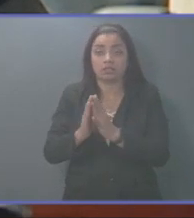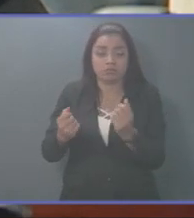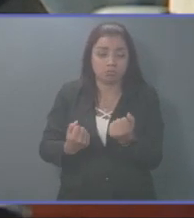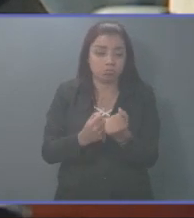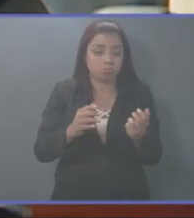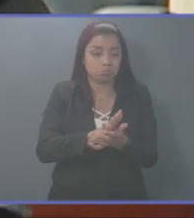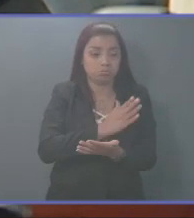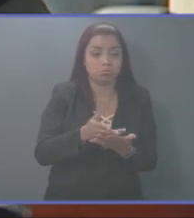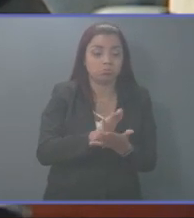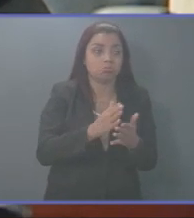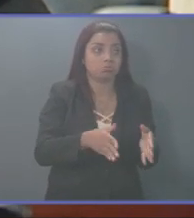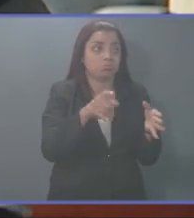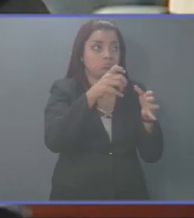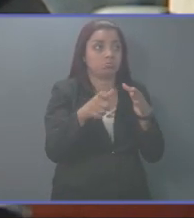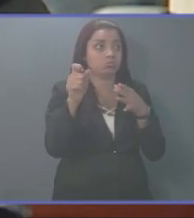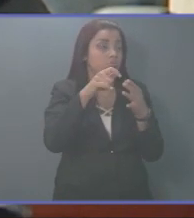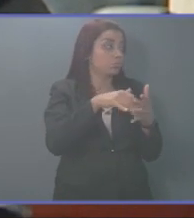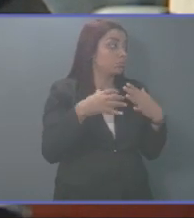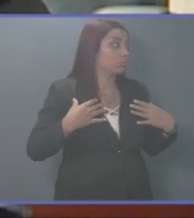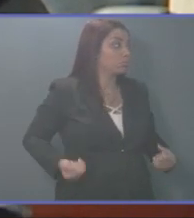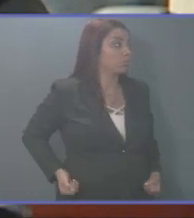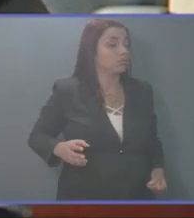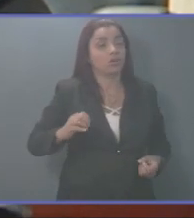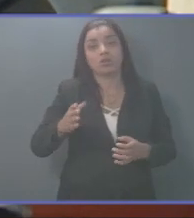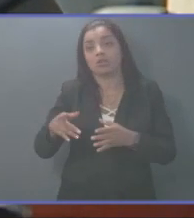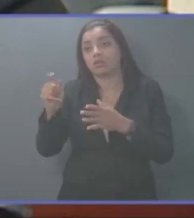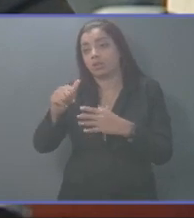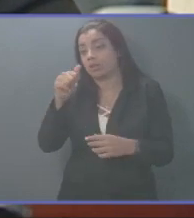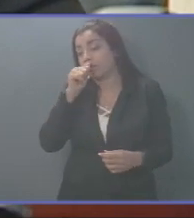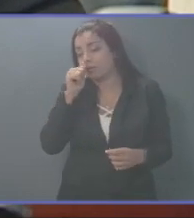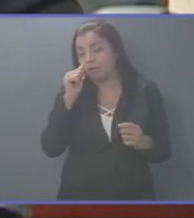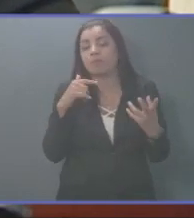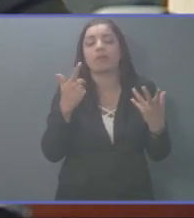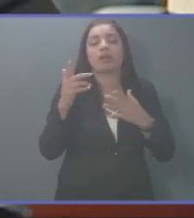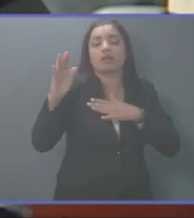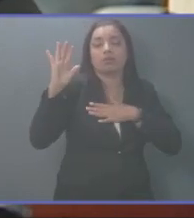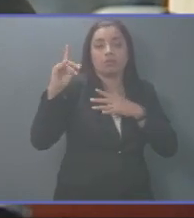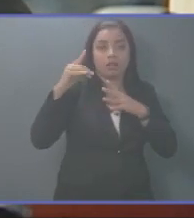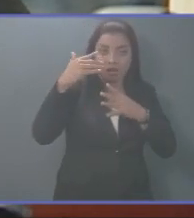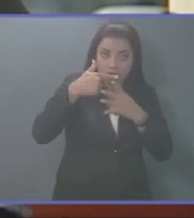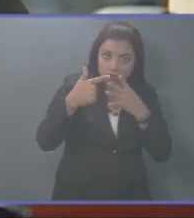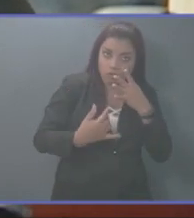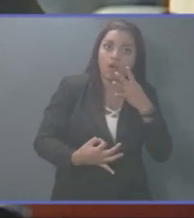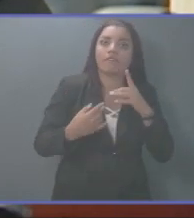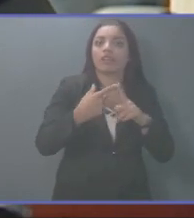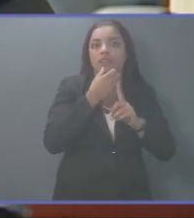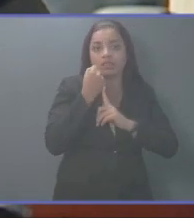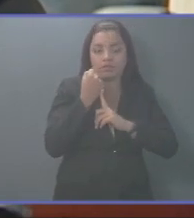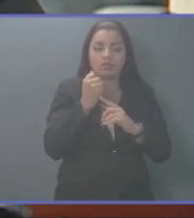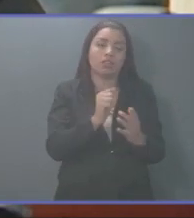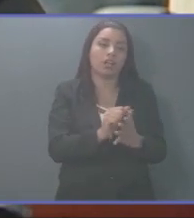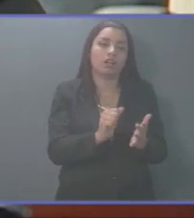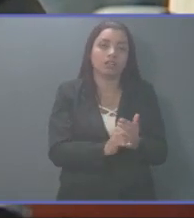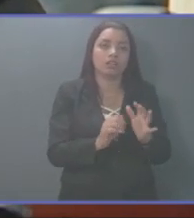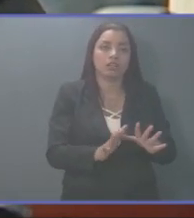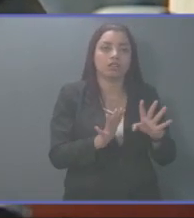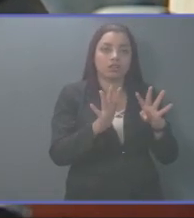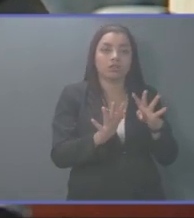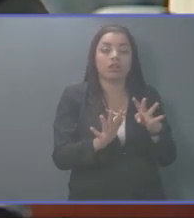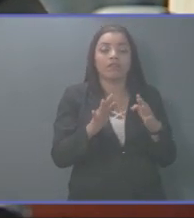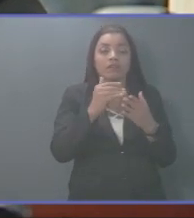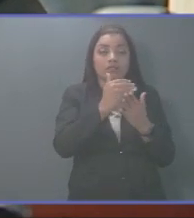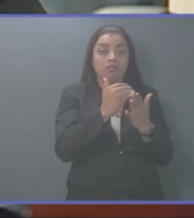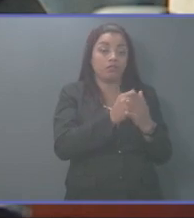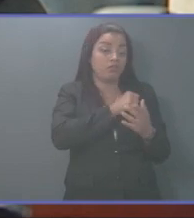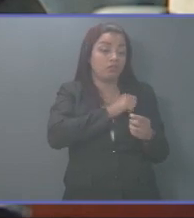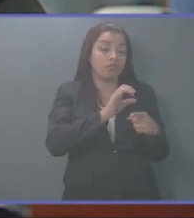cualquier institución pública o privada para el cumplimiento de los objetivos de esta ley. Funciones de la comisión. Artículo 19. La comisión tendrá las siguientes funciones. A.